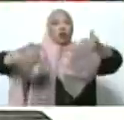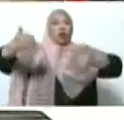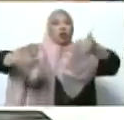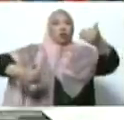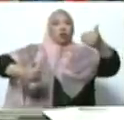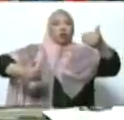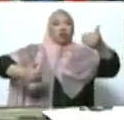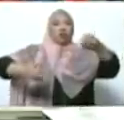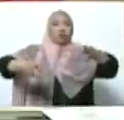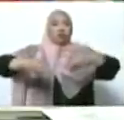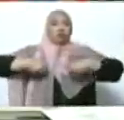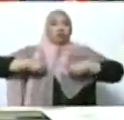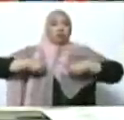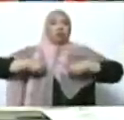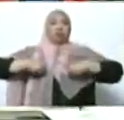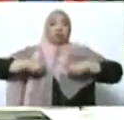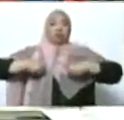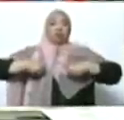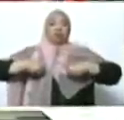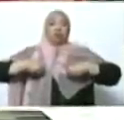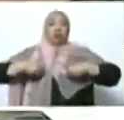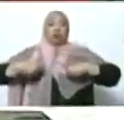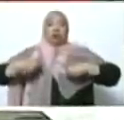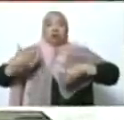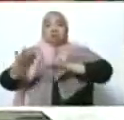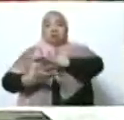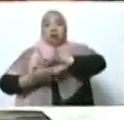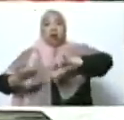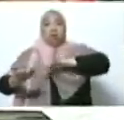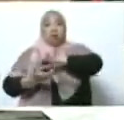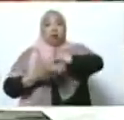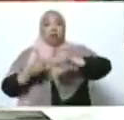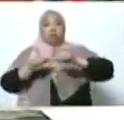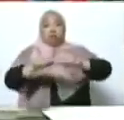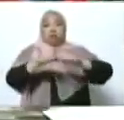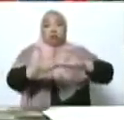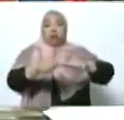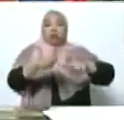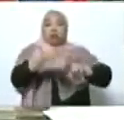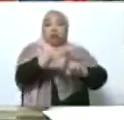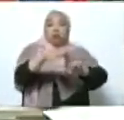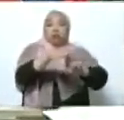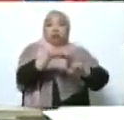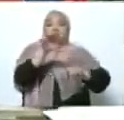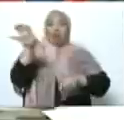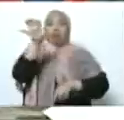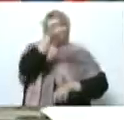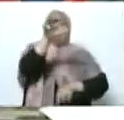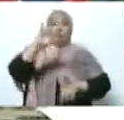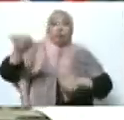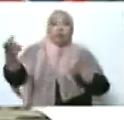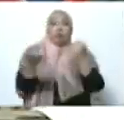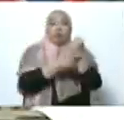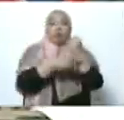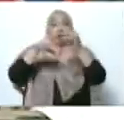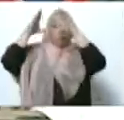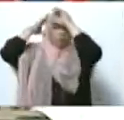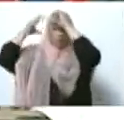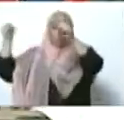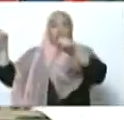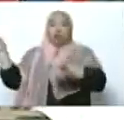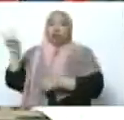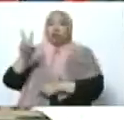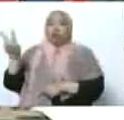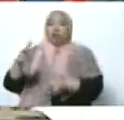Y lo aceptan ellos y lo reconocen. Mientras eso ocurre, países que reconocían a ese presidente de Narnia, vienen sus embajadores de Venezuela y ¿sabe quién lo